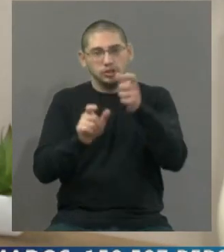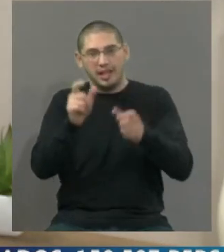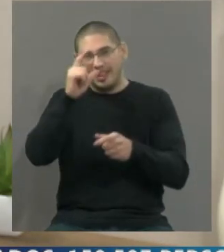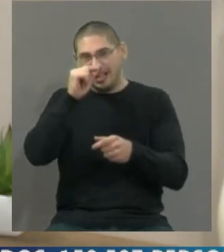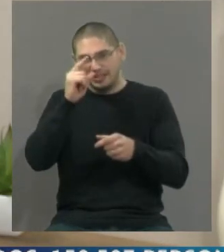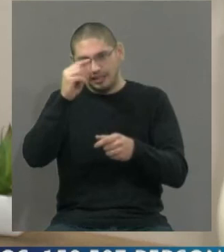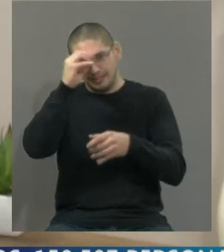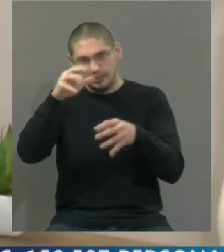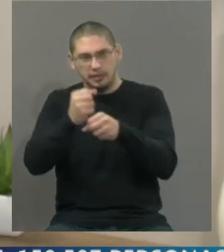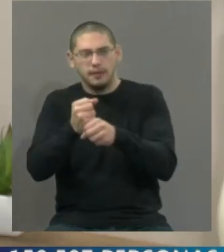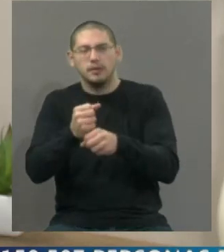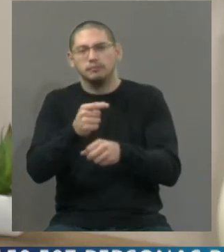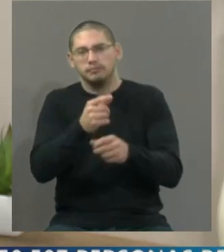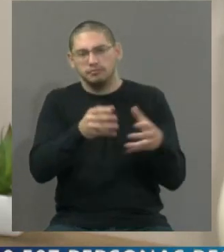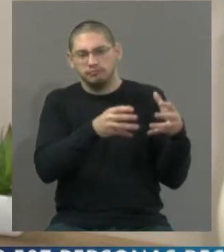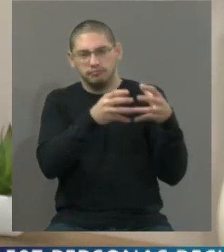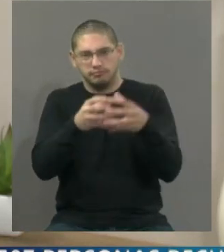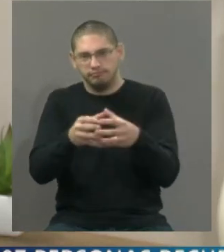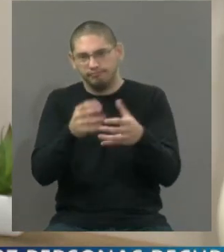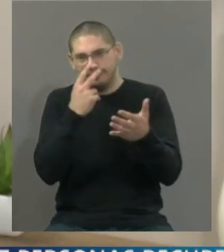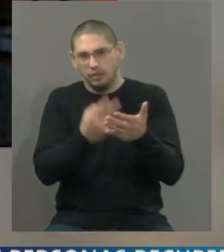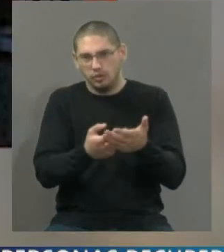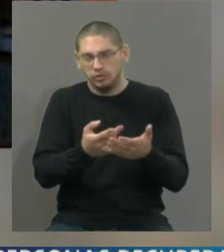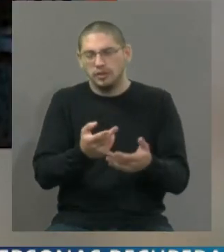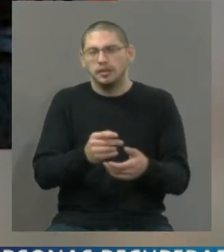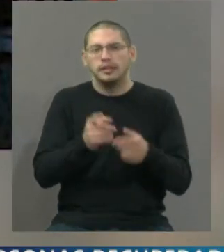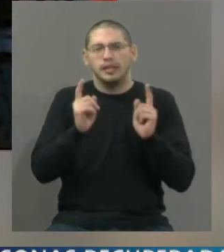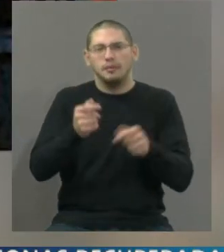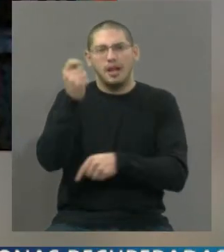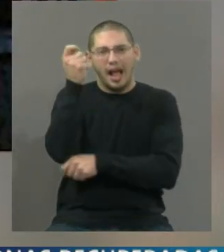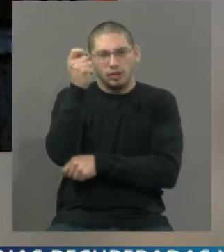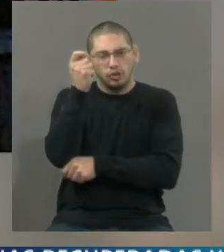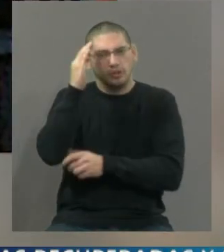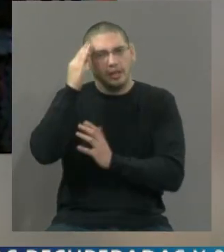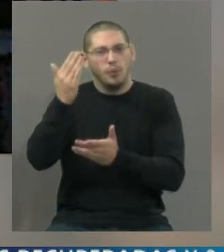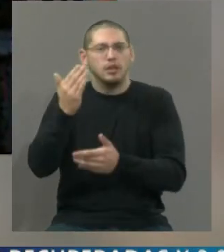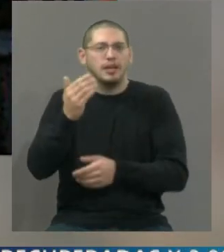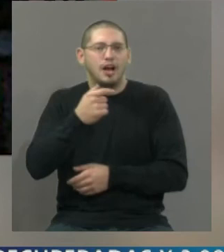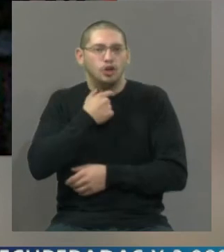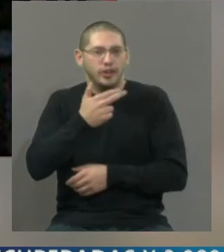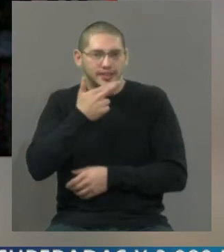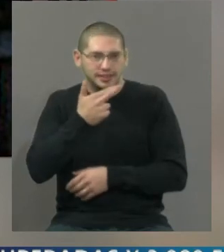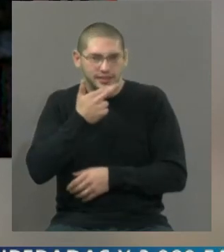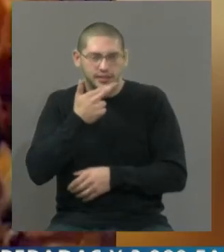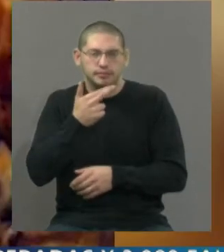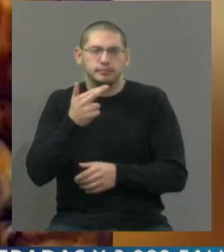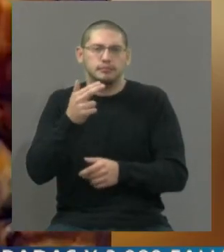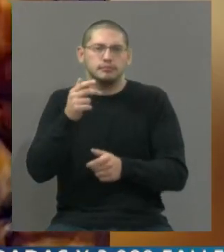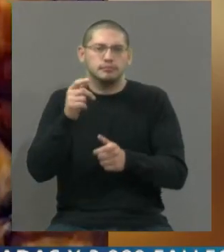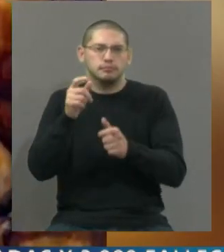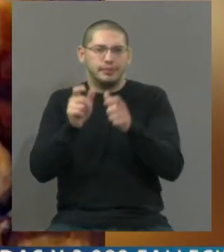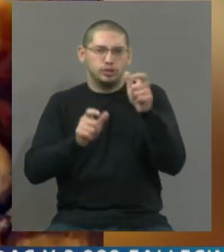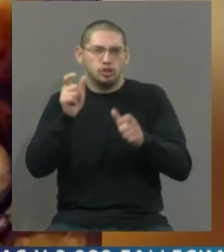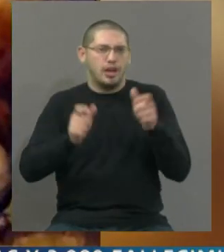en esto. Repasamos otras de las actividades. Habrá un acto conmemorativo por el 17 de agosto en el que van a participar ganaderos